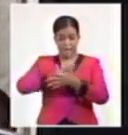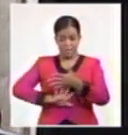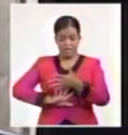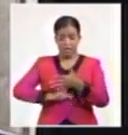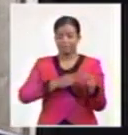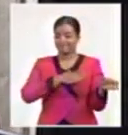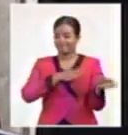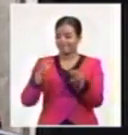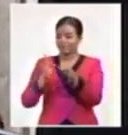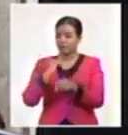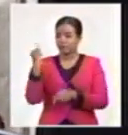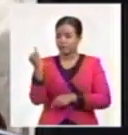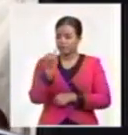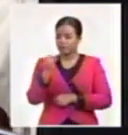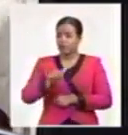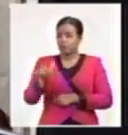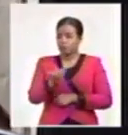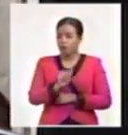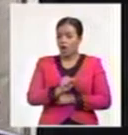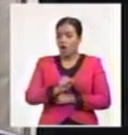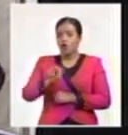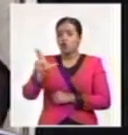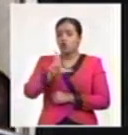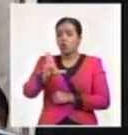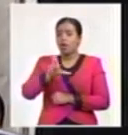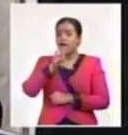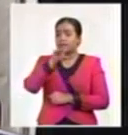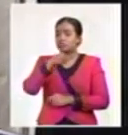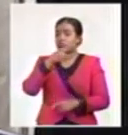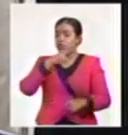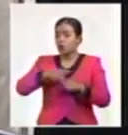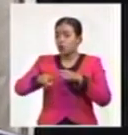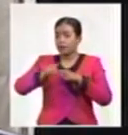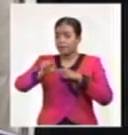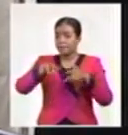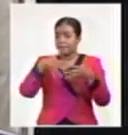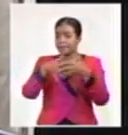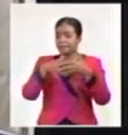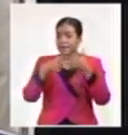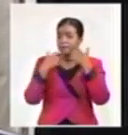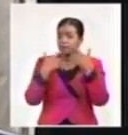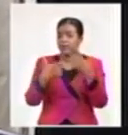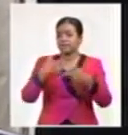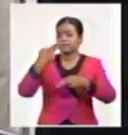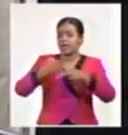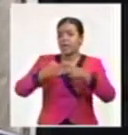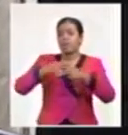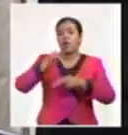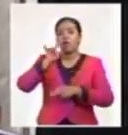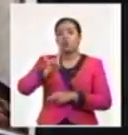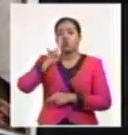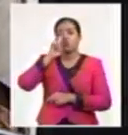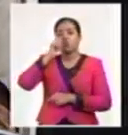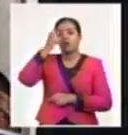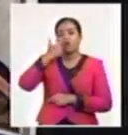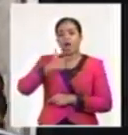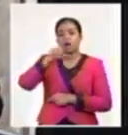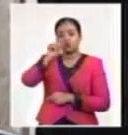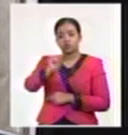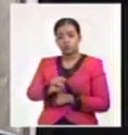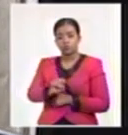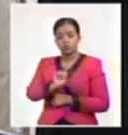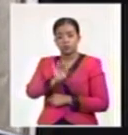Lula hablaba también de la importancia de UNASUR, que desapareció, que son elementos, claro,